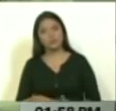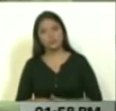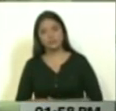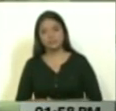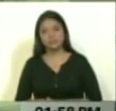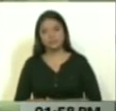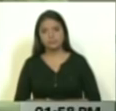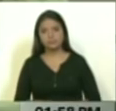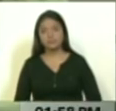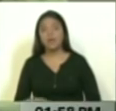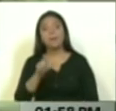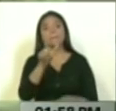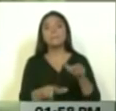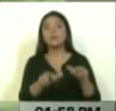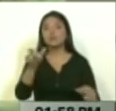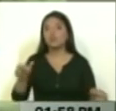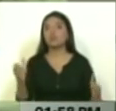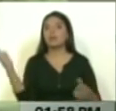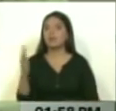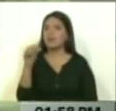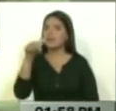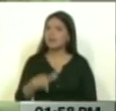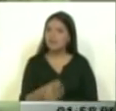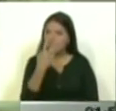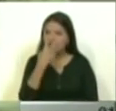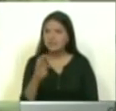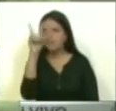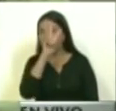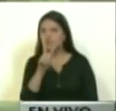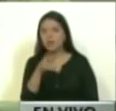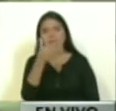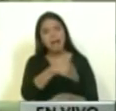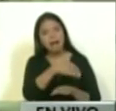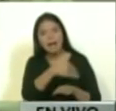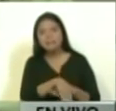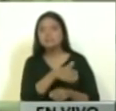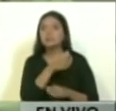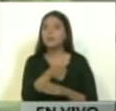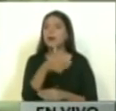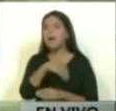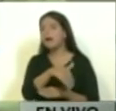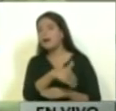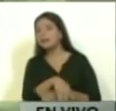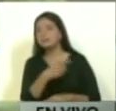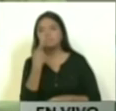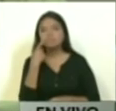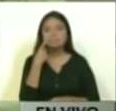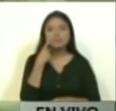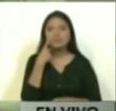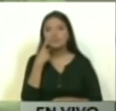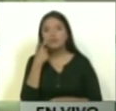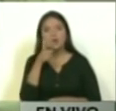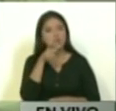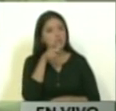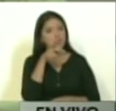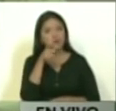gente que viene a Venezuela y se va por la calle haciendo telereportaje. Sí.